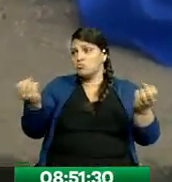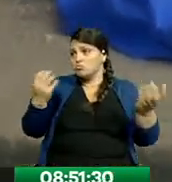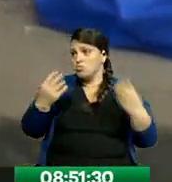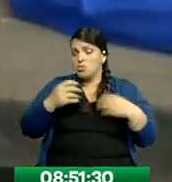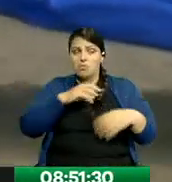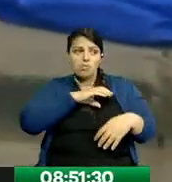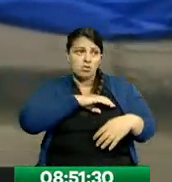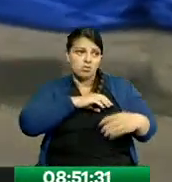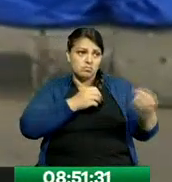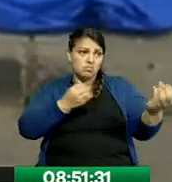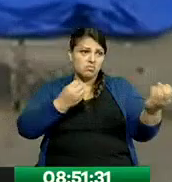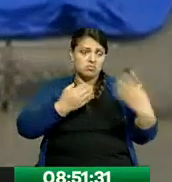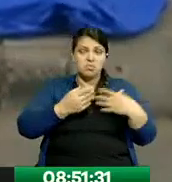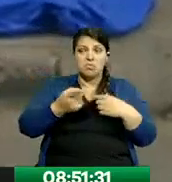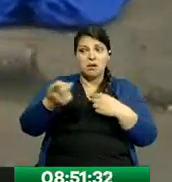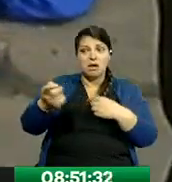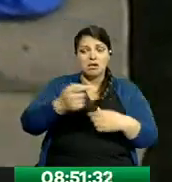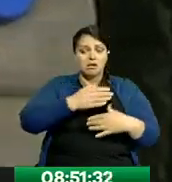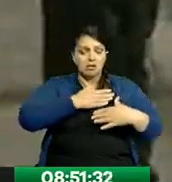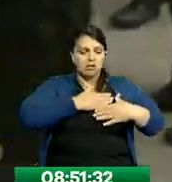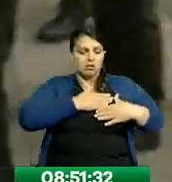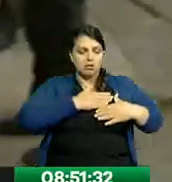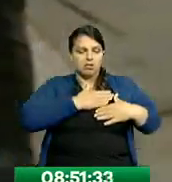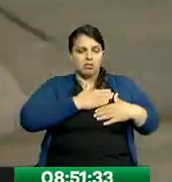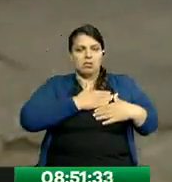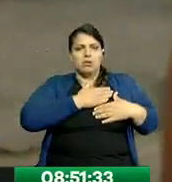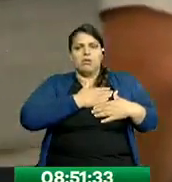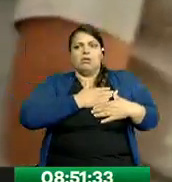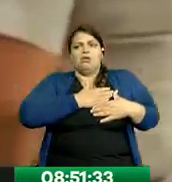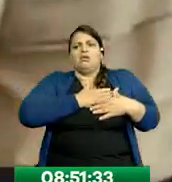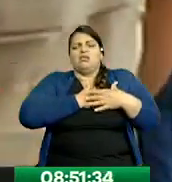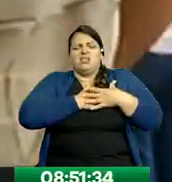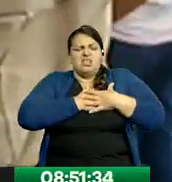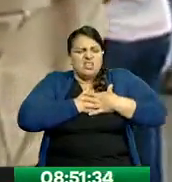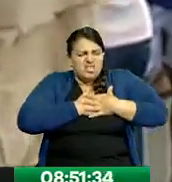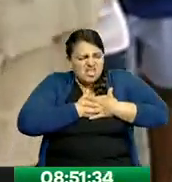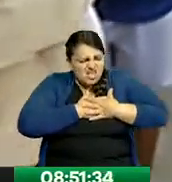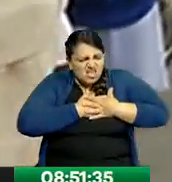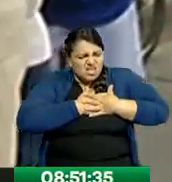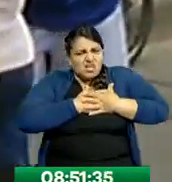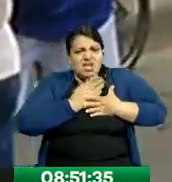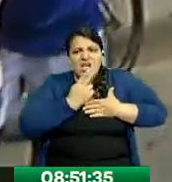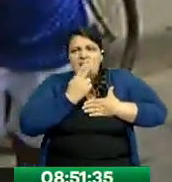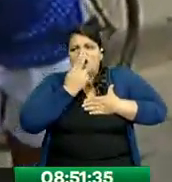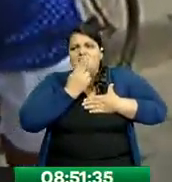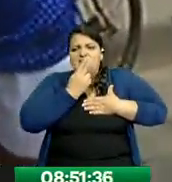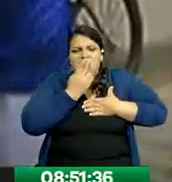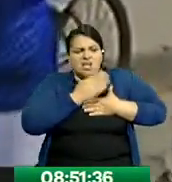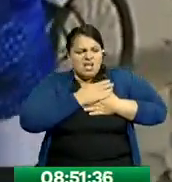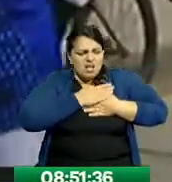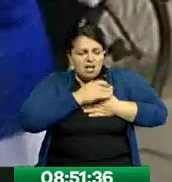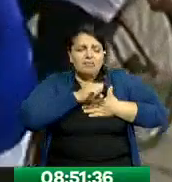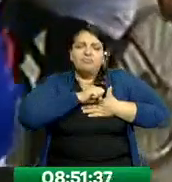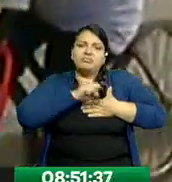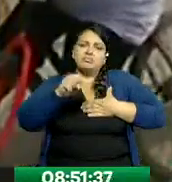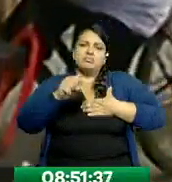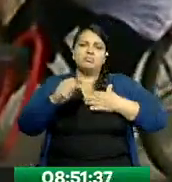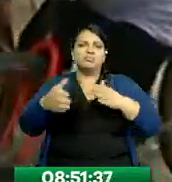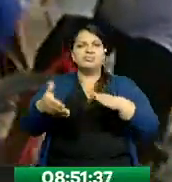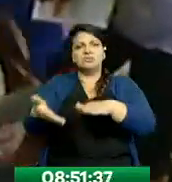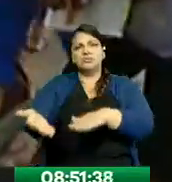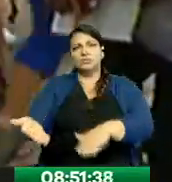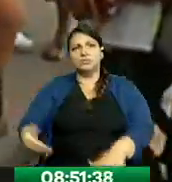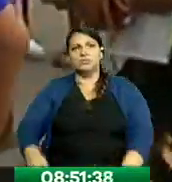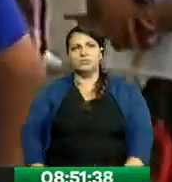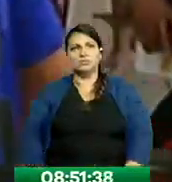más nada, no podría decir. Muchísimas gracias, mi estimado. Caballero, buenos días, un vecino acá del sector. No, la